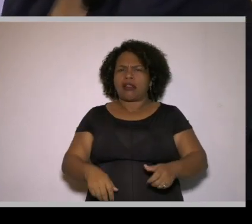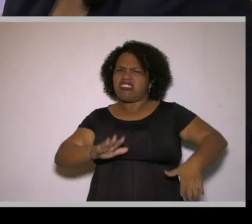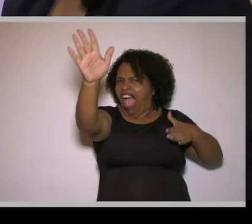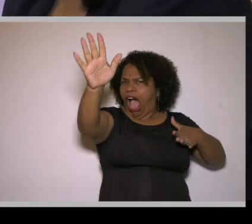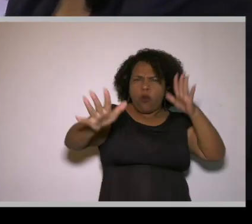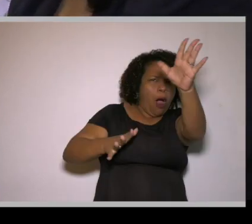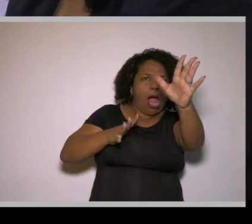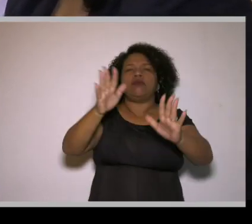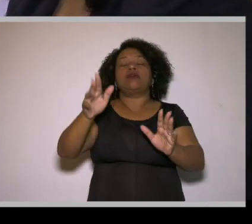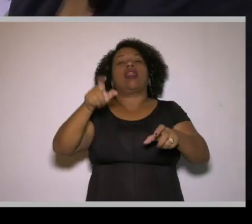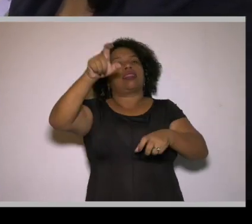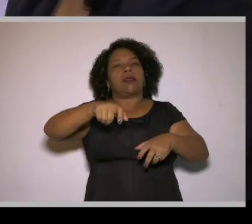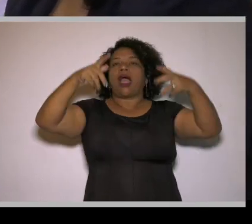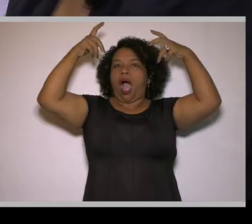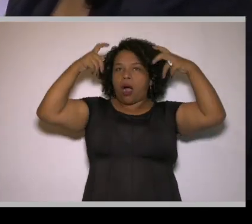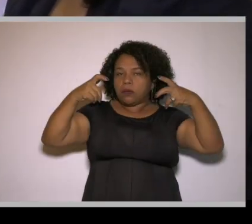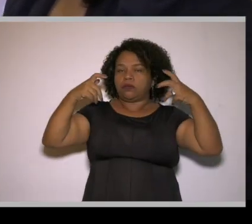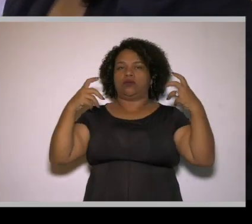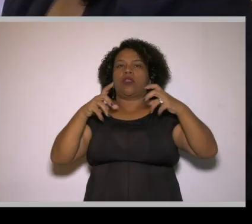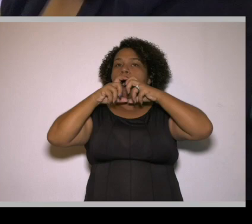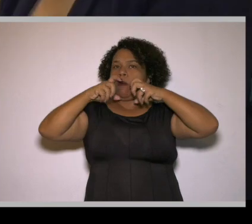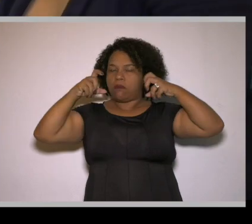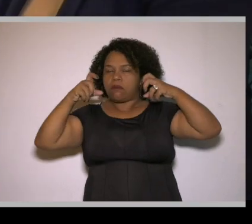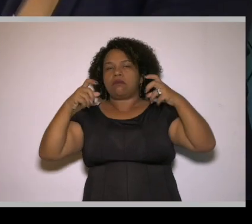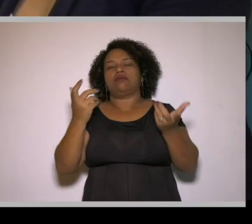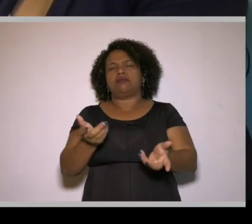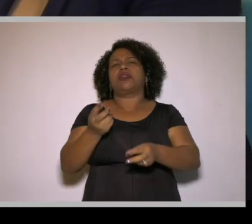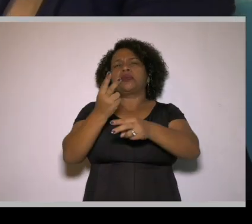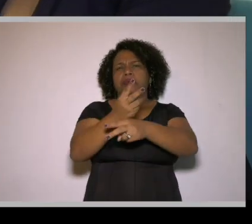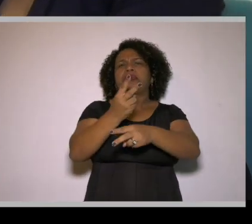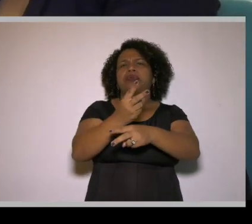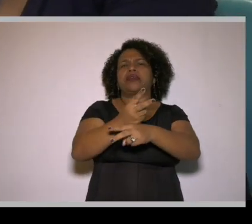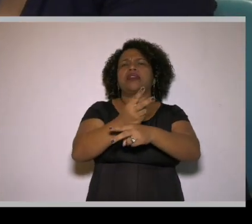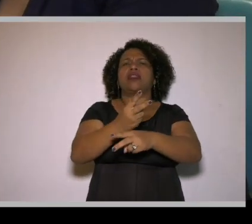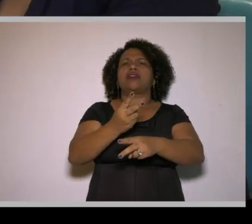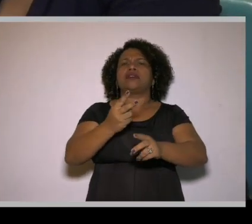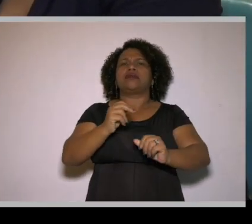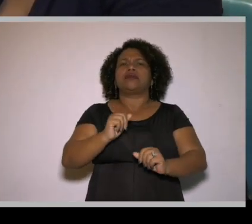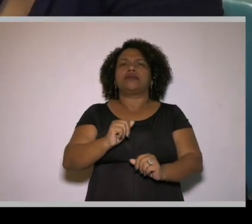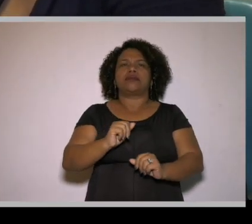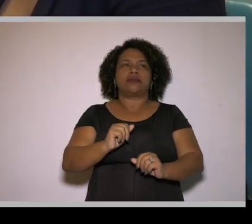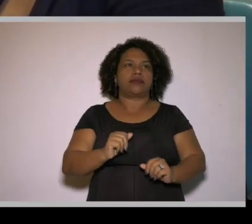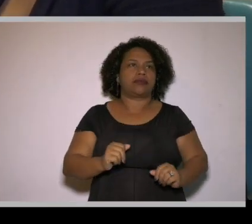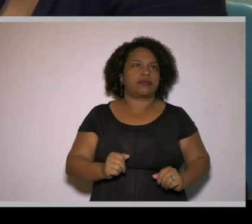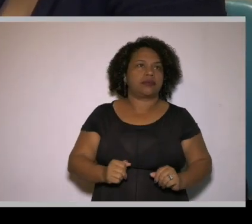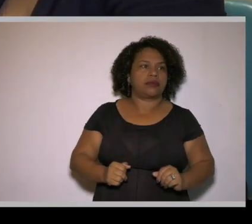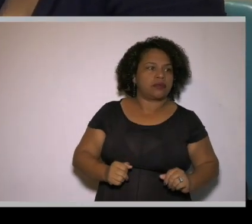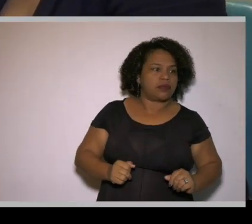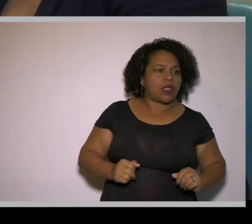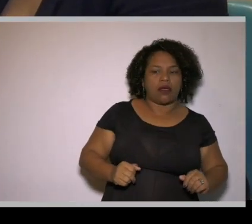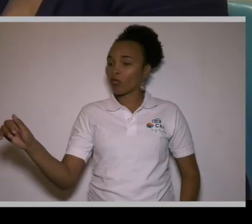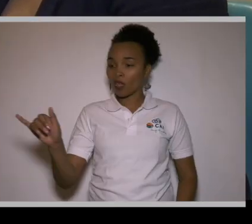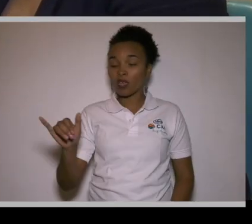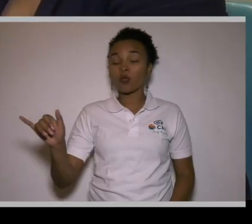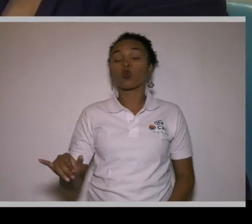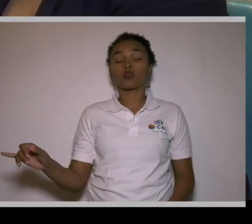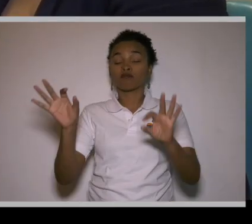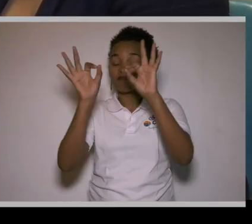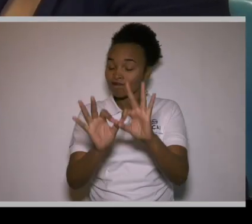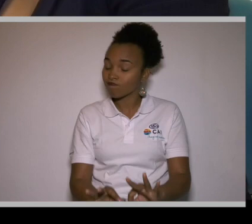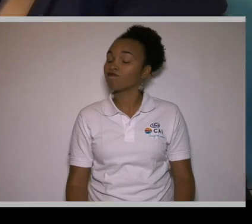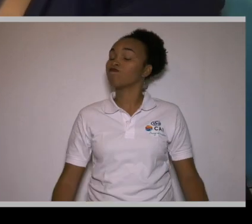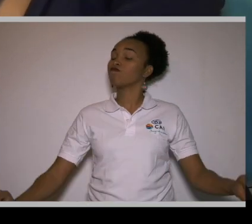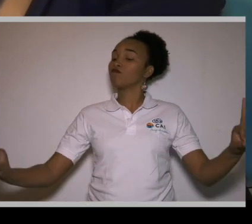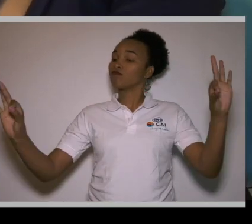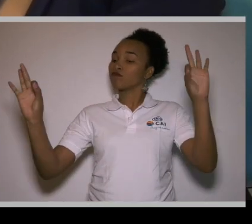pueden colocar su protector bucal para evitar las fracturas. Y algo muy importante también, que la doctora,